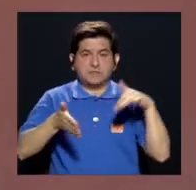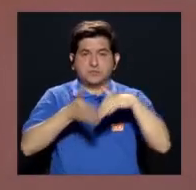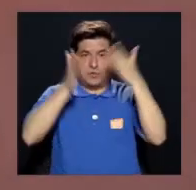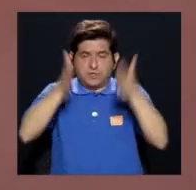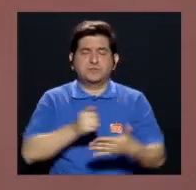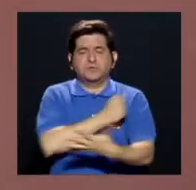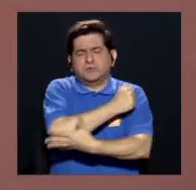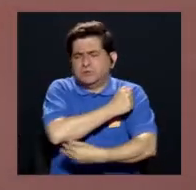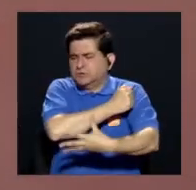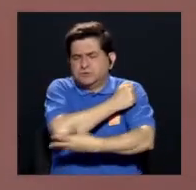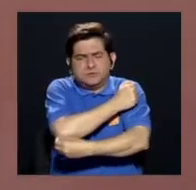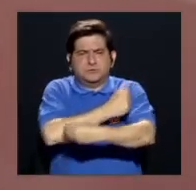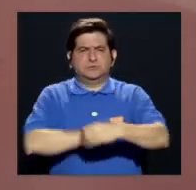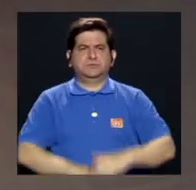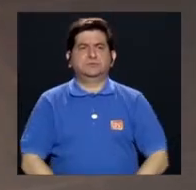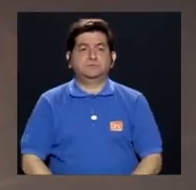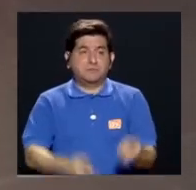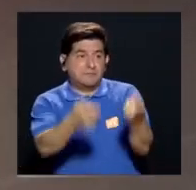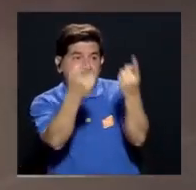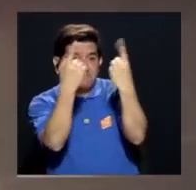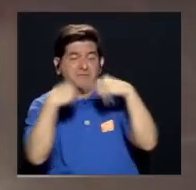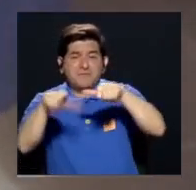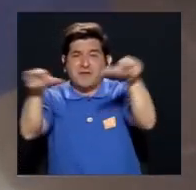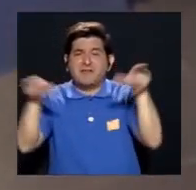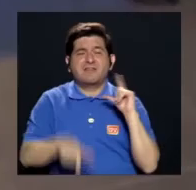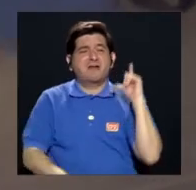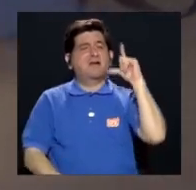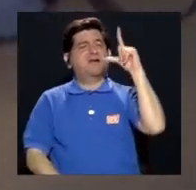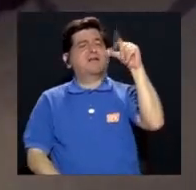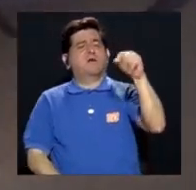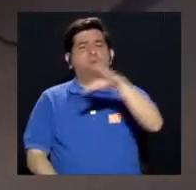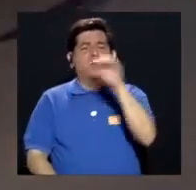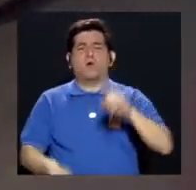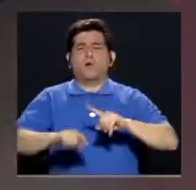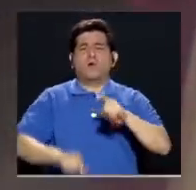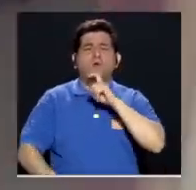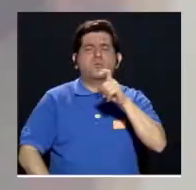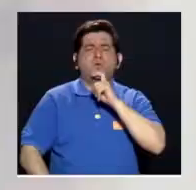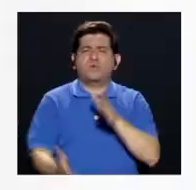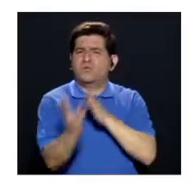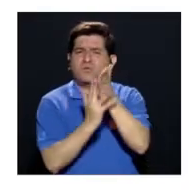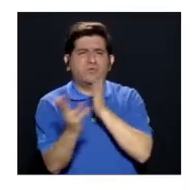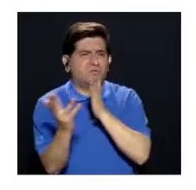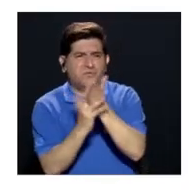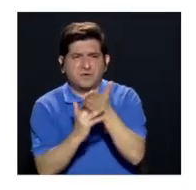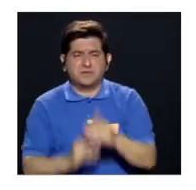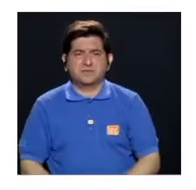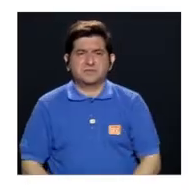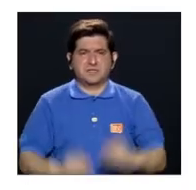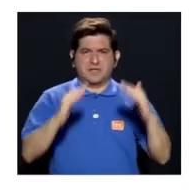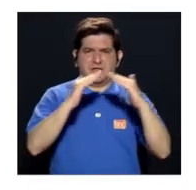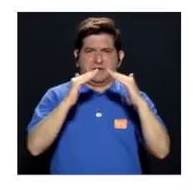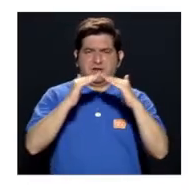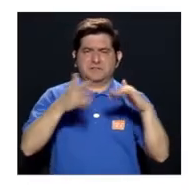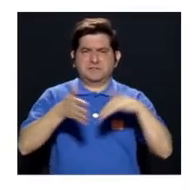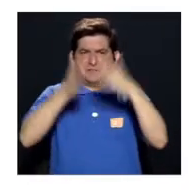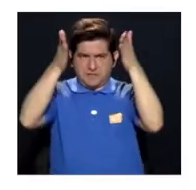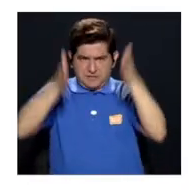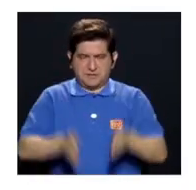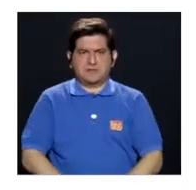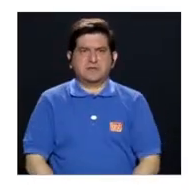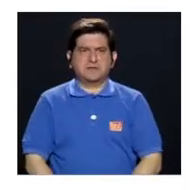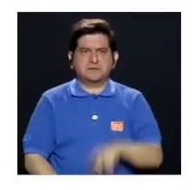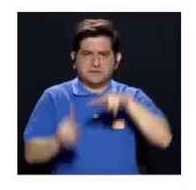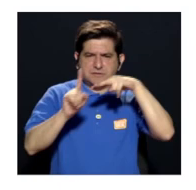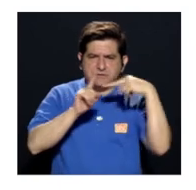de escasos recursos económicos provenientes de zonas alejadas o de difícil acceso. Residencias estudiantiles,